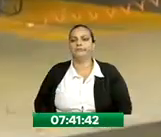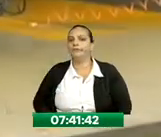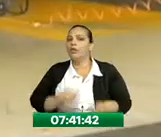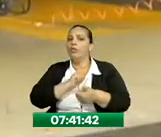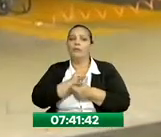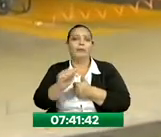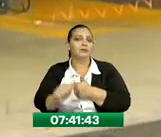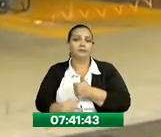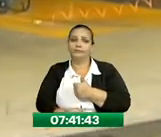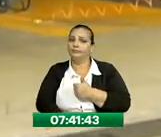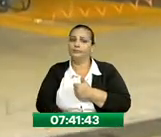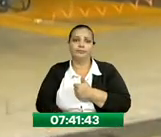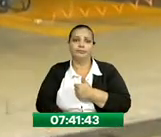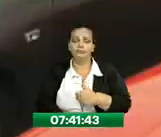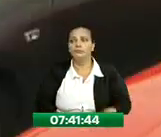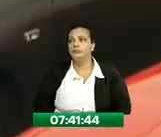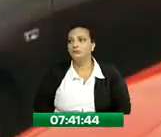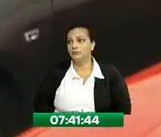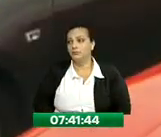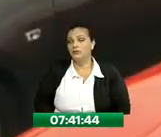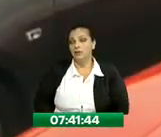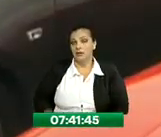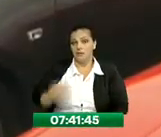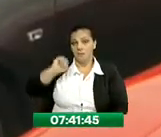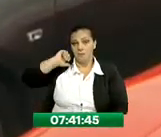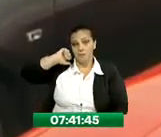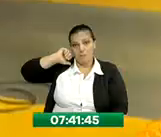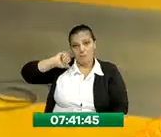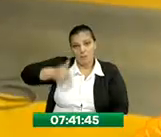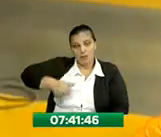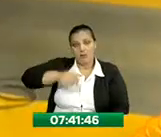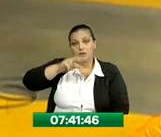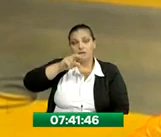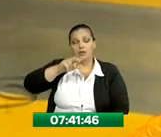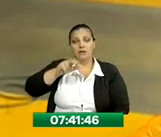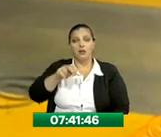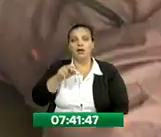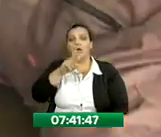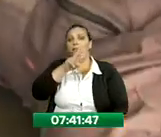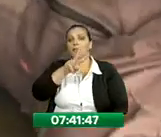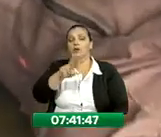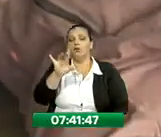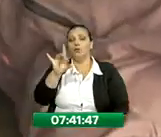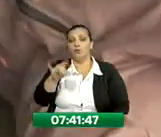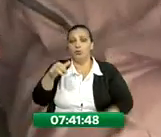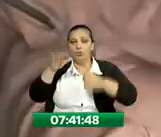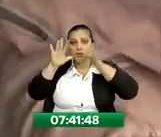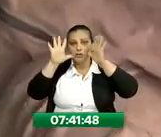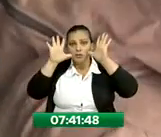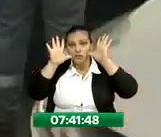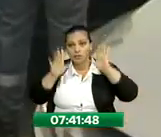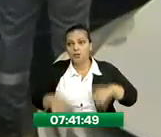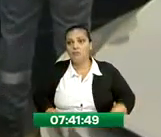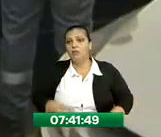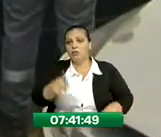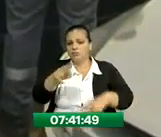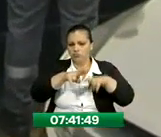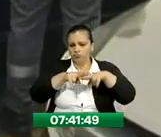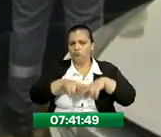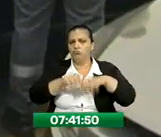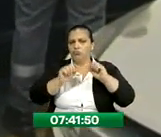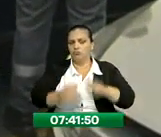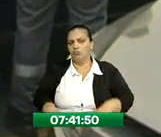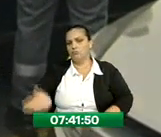veces. Este sábado 28 de diciembre será el último día de operaciones hasta las 3 de la tarde para que pueda matricular su